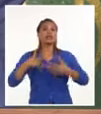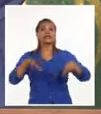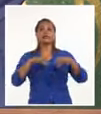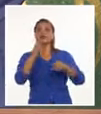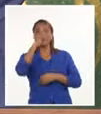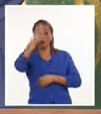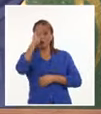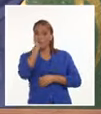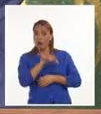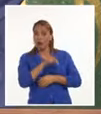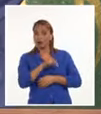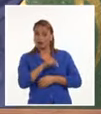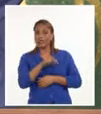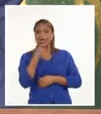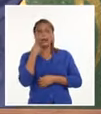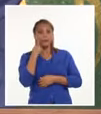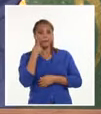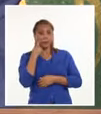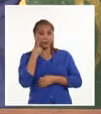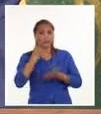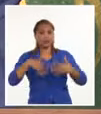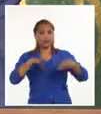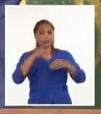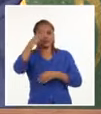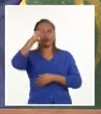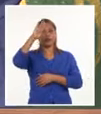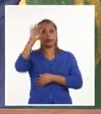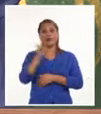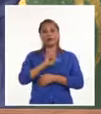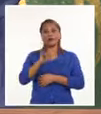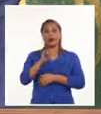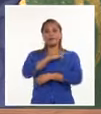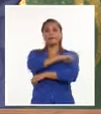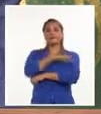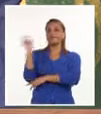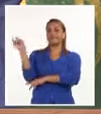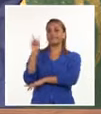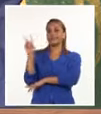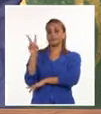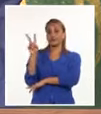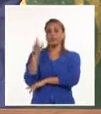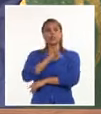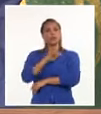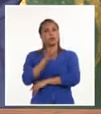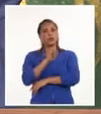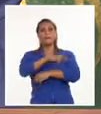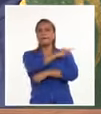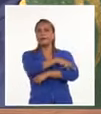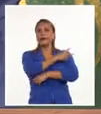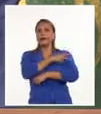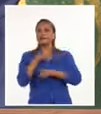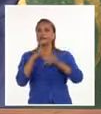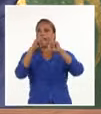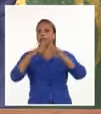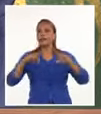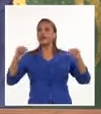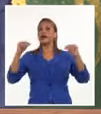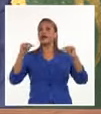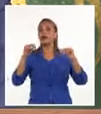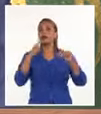Cuba y la situación de Venezuela o la situación de Nicaragua, y que alguien haga